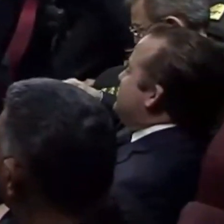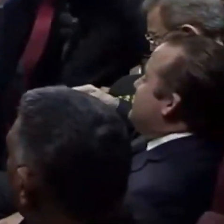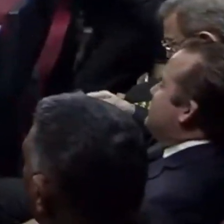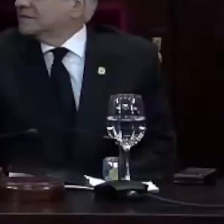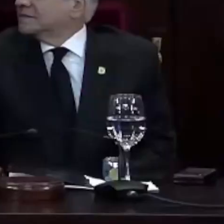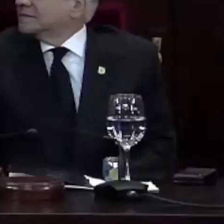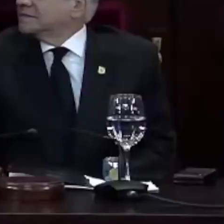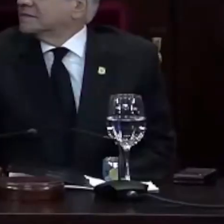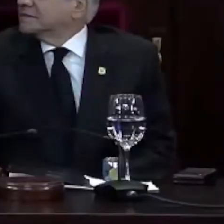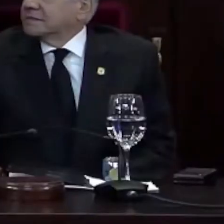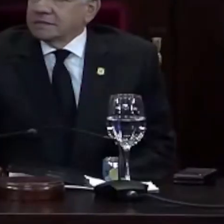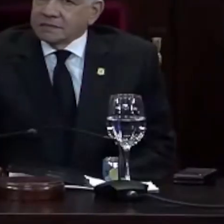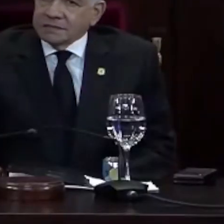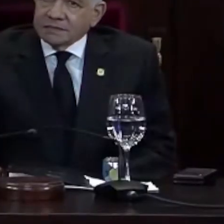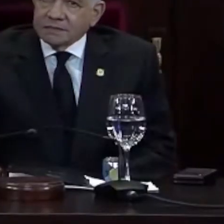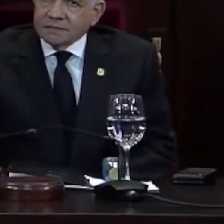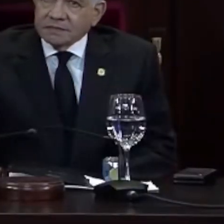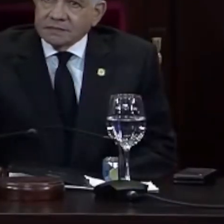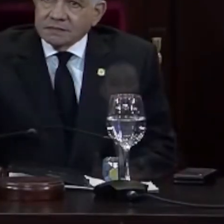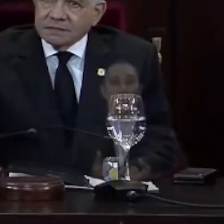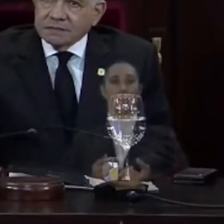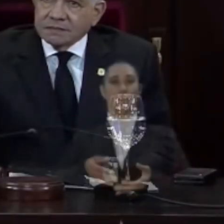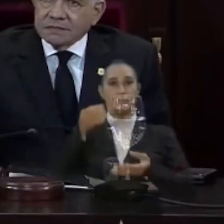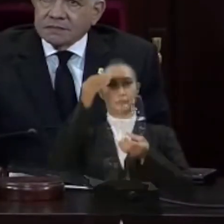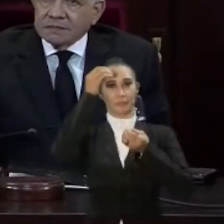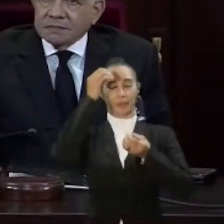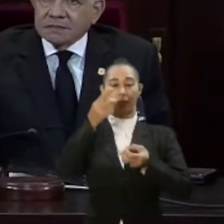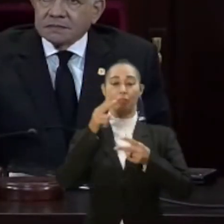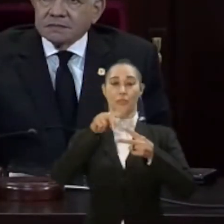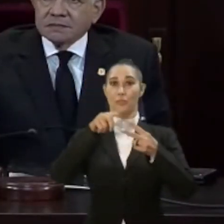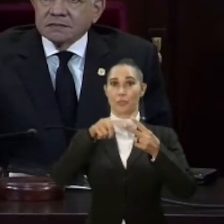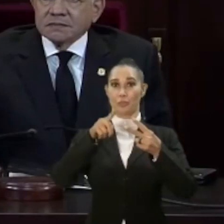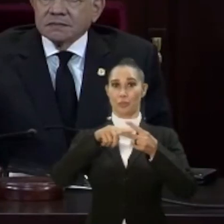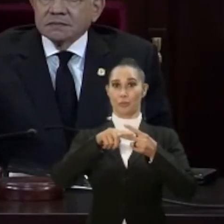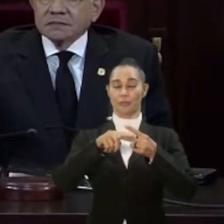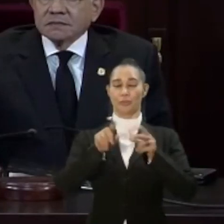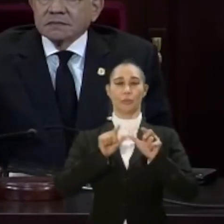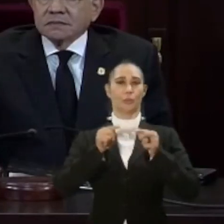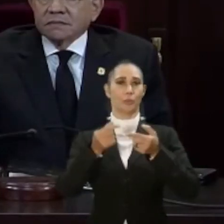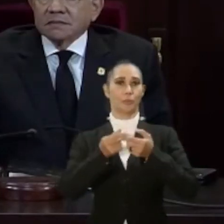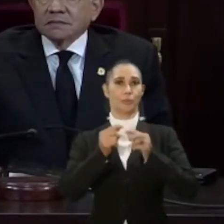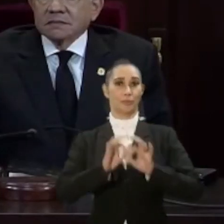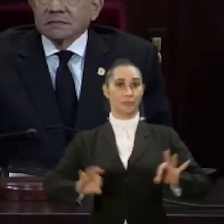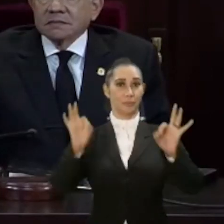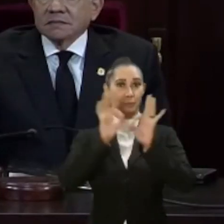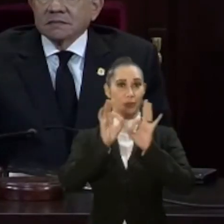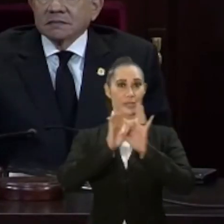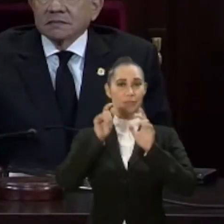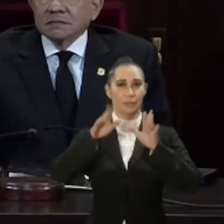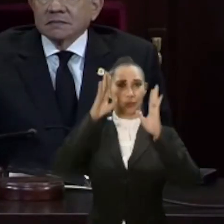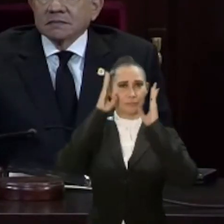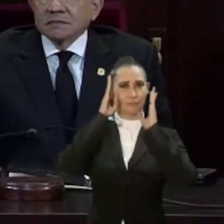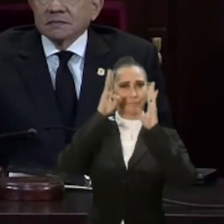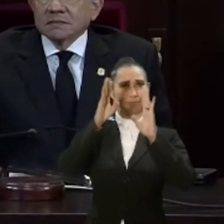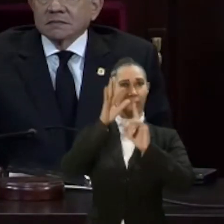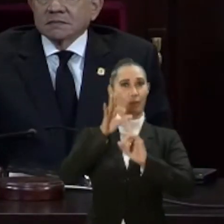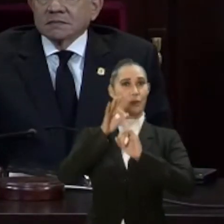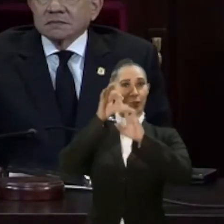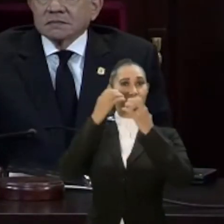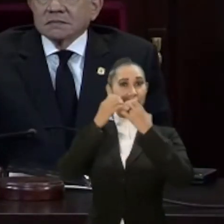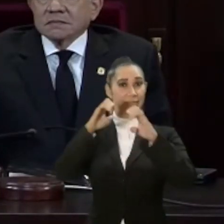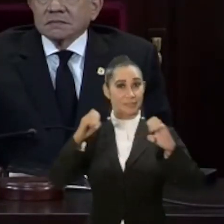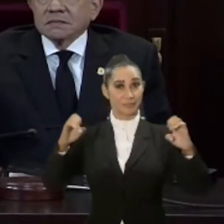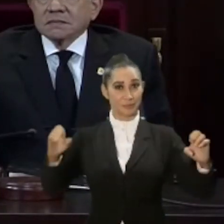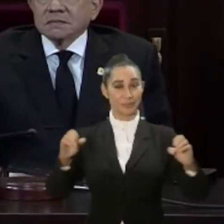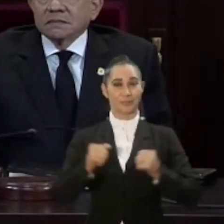Asambleístas, ahora quiero referirme ante ustedes a dos sectores claves y a lo que estamos dedicando un especial